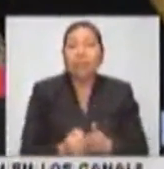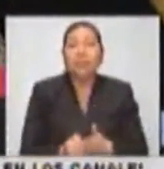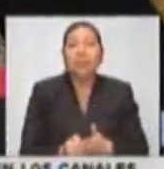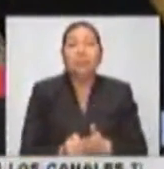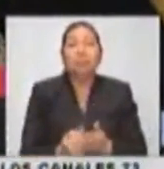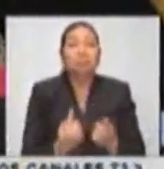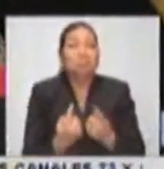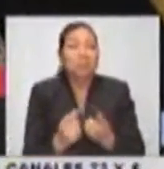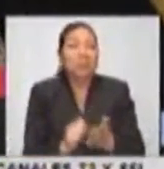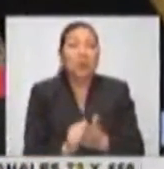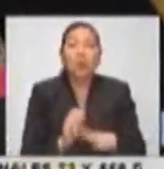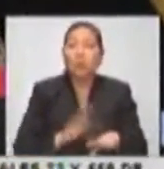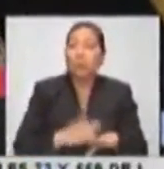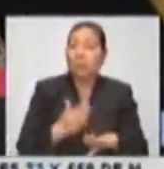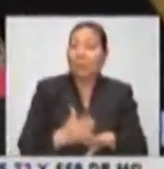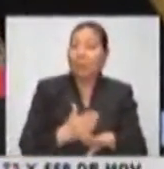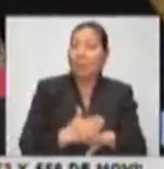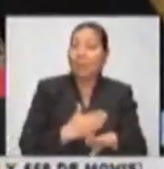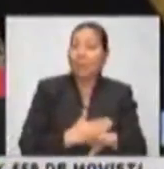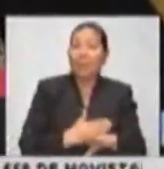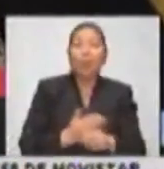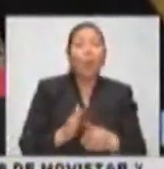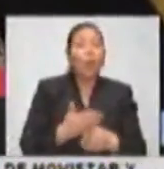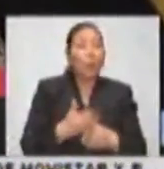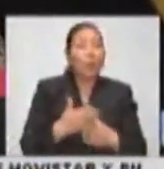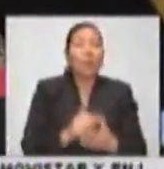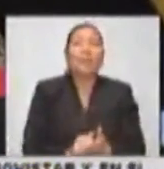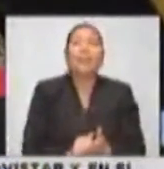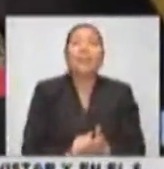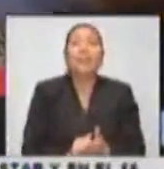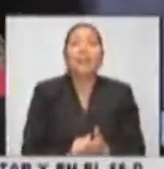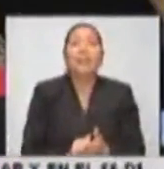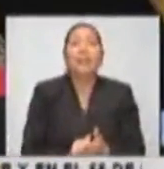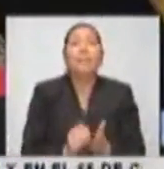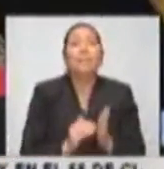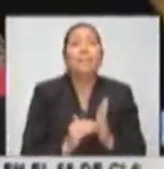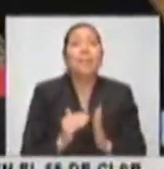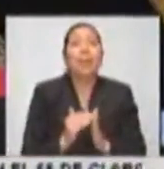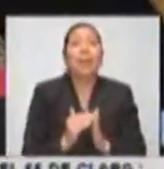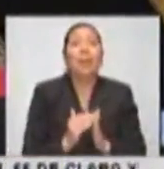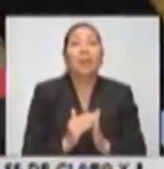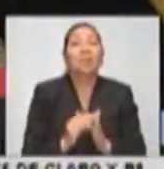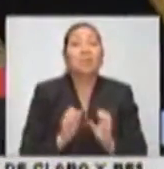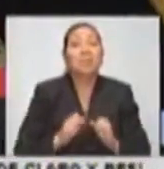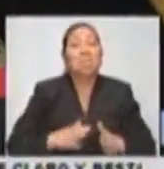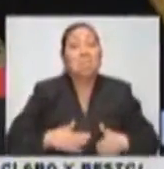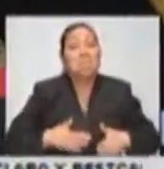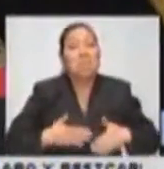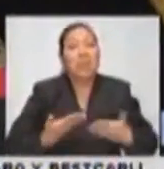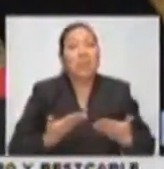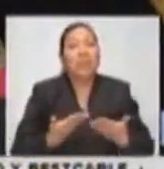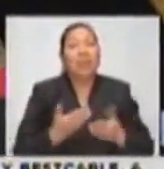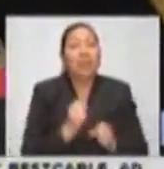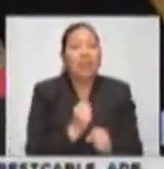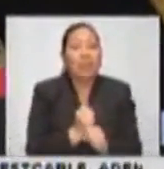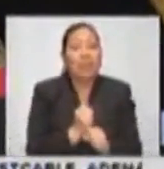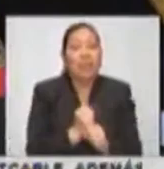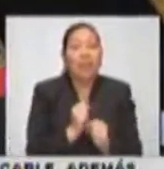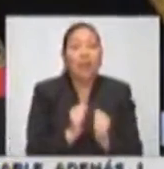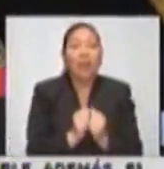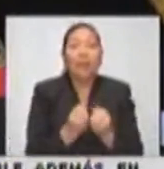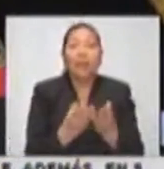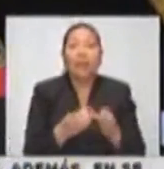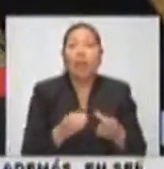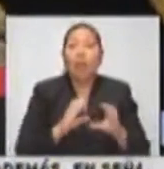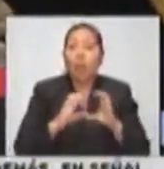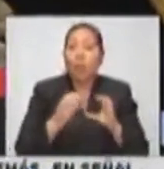pares, esos desarrollos de agenda compartida, ¿no?, y la mayor sinergia posible de trabajo, tanto